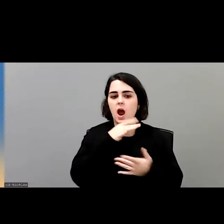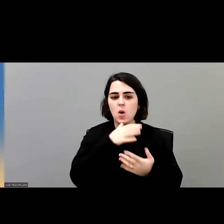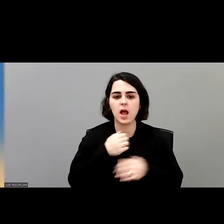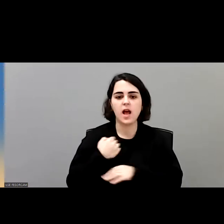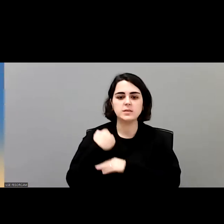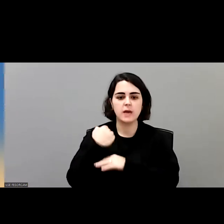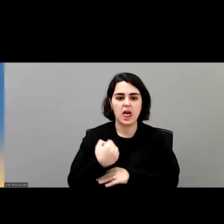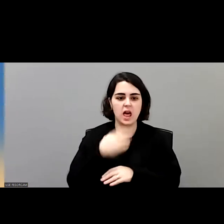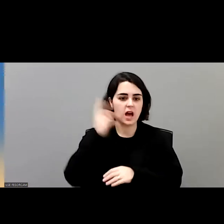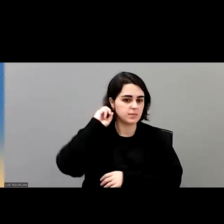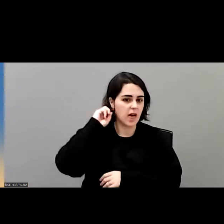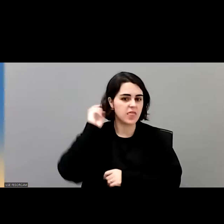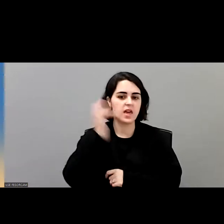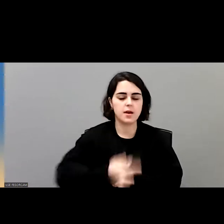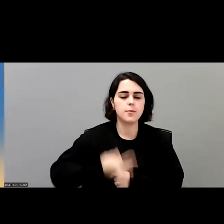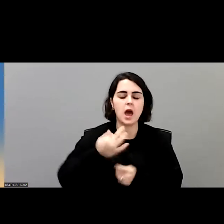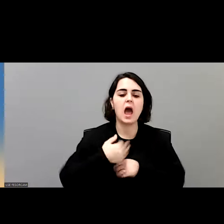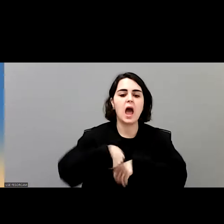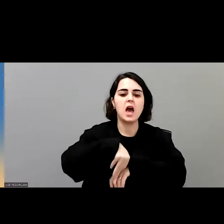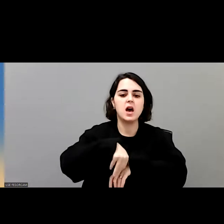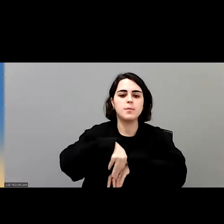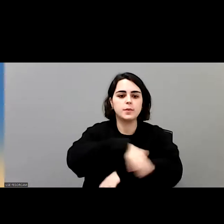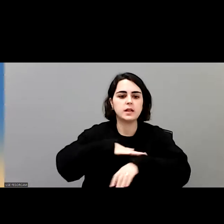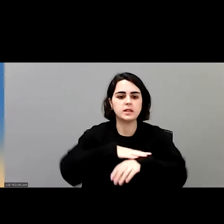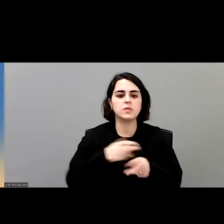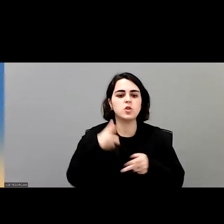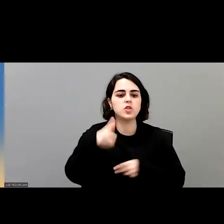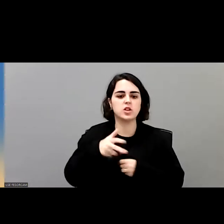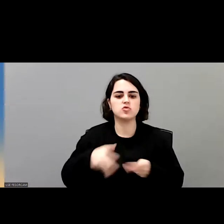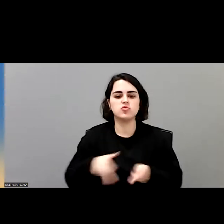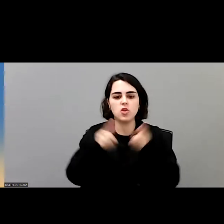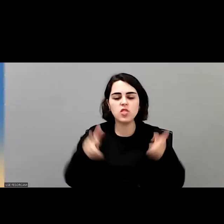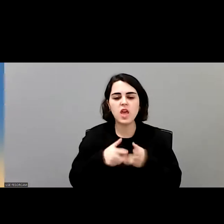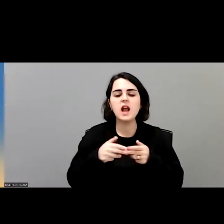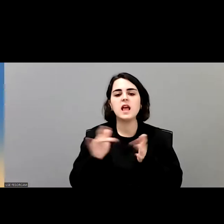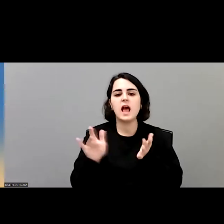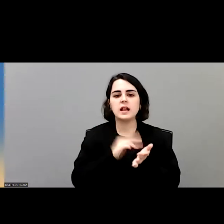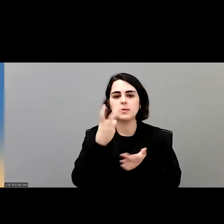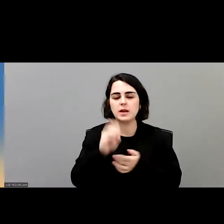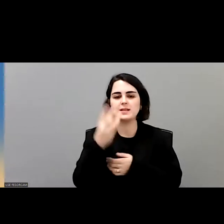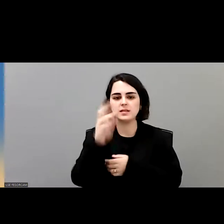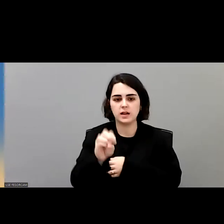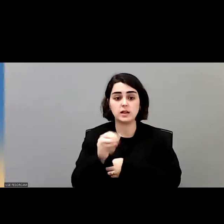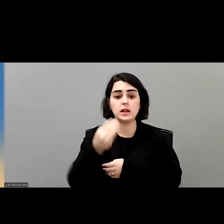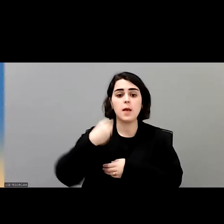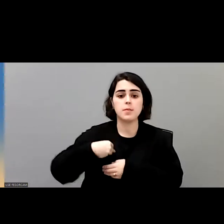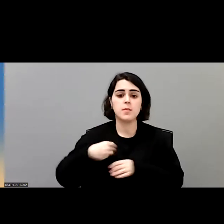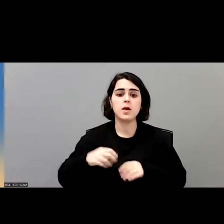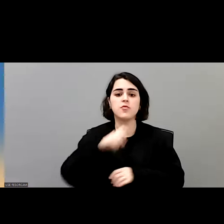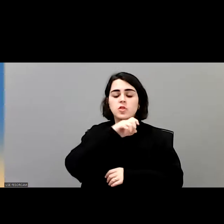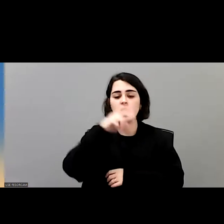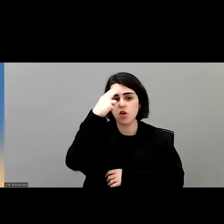Derechos Sociales y Agenda 2030, Fundación 11, GMP y Medirest. Bueno, antes de comenzar el seminario, quiero daros